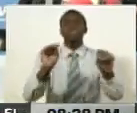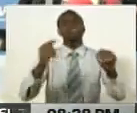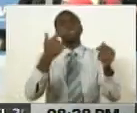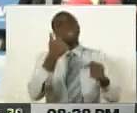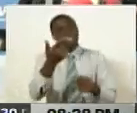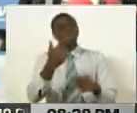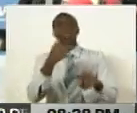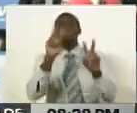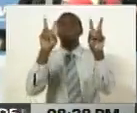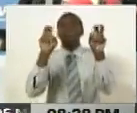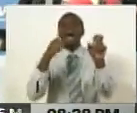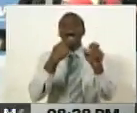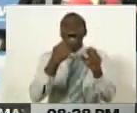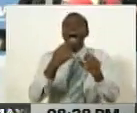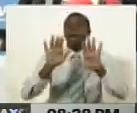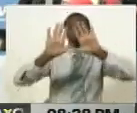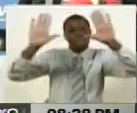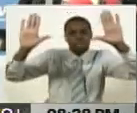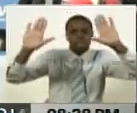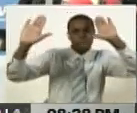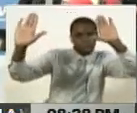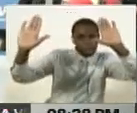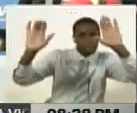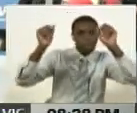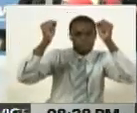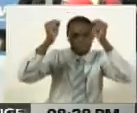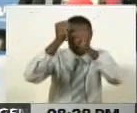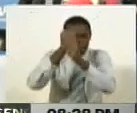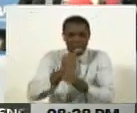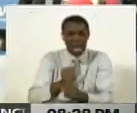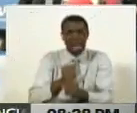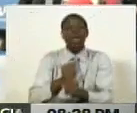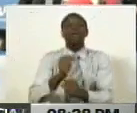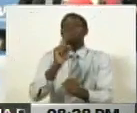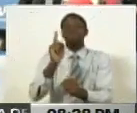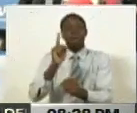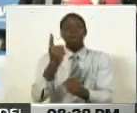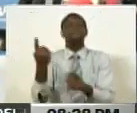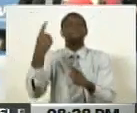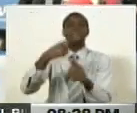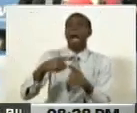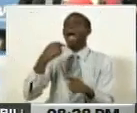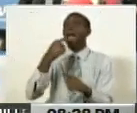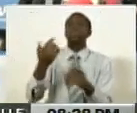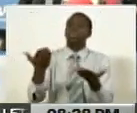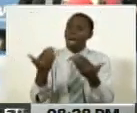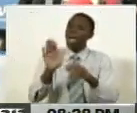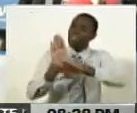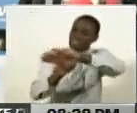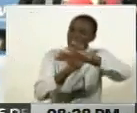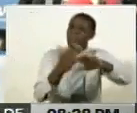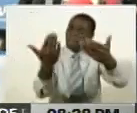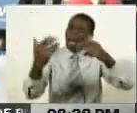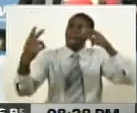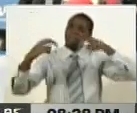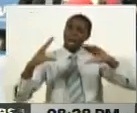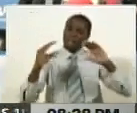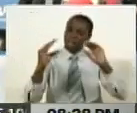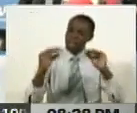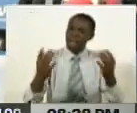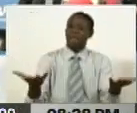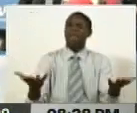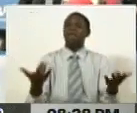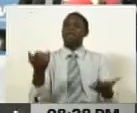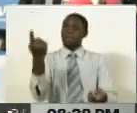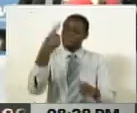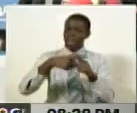en términos reales, sino a que se atienda el llamado al diálogo, a que se invoque el espíritu